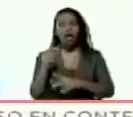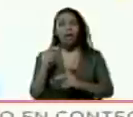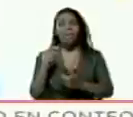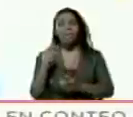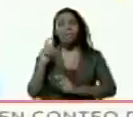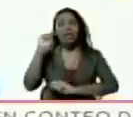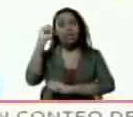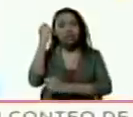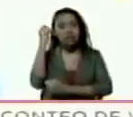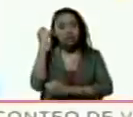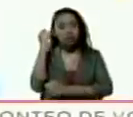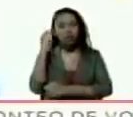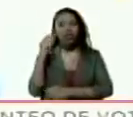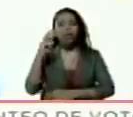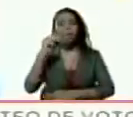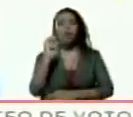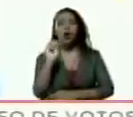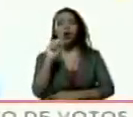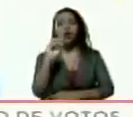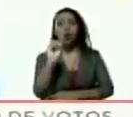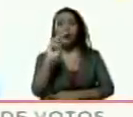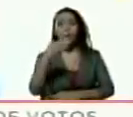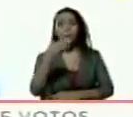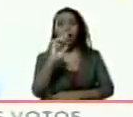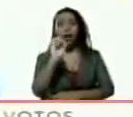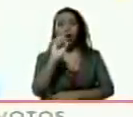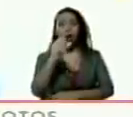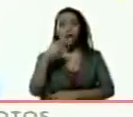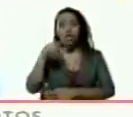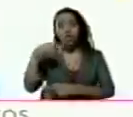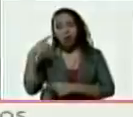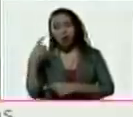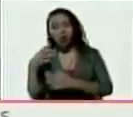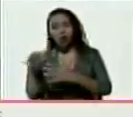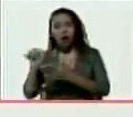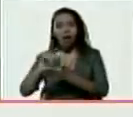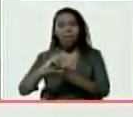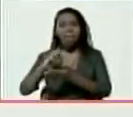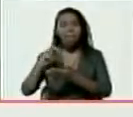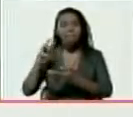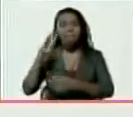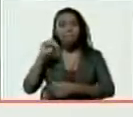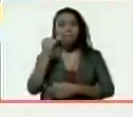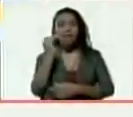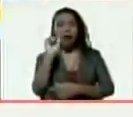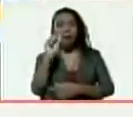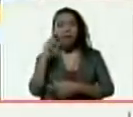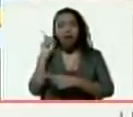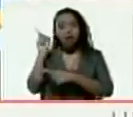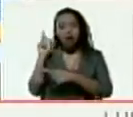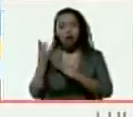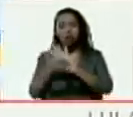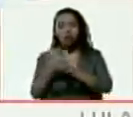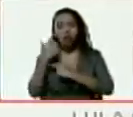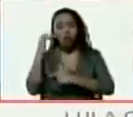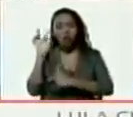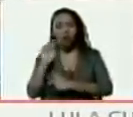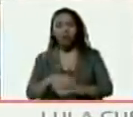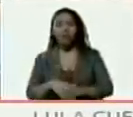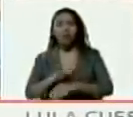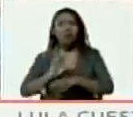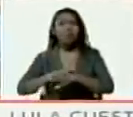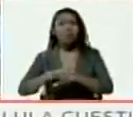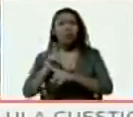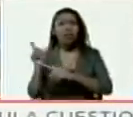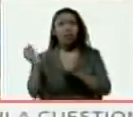de Citgo, los reales de la raqueta que pasan en Miami. Y es importante esta fotografía porque esta es la